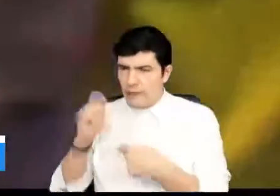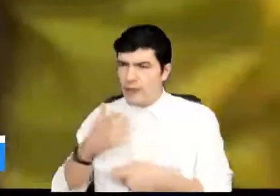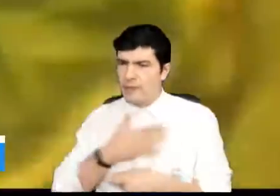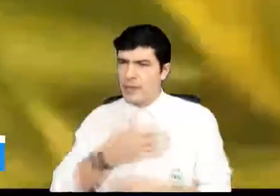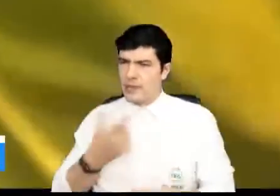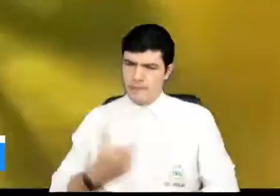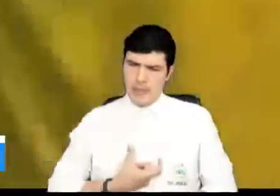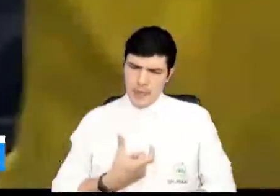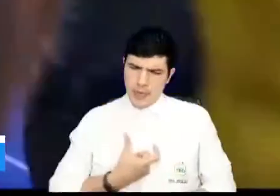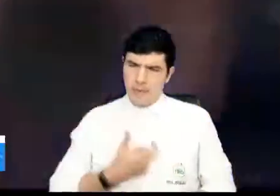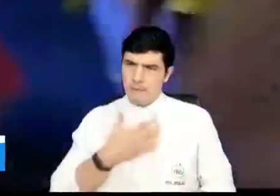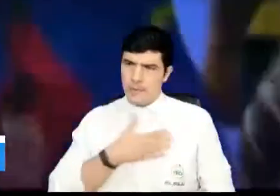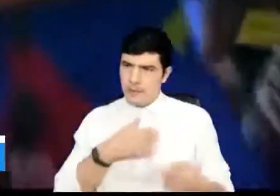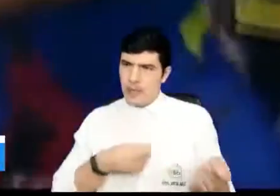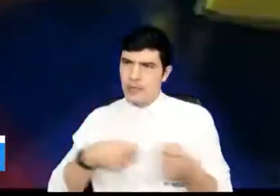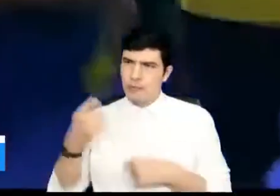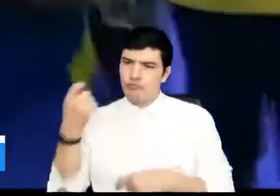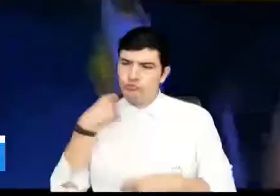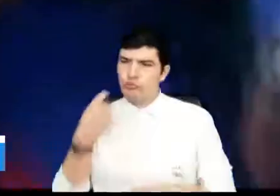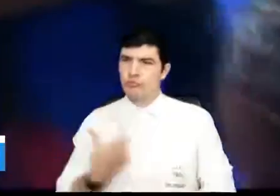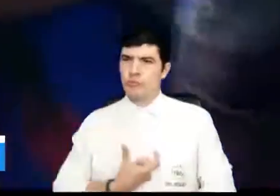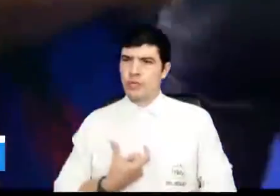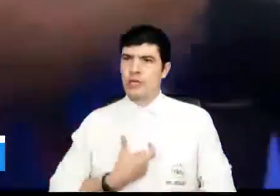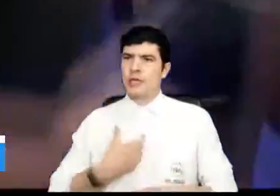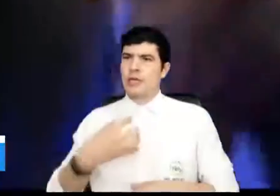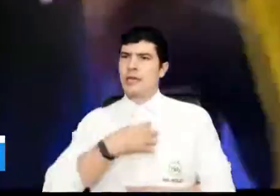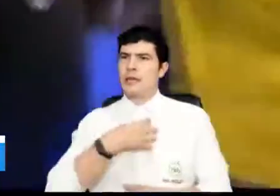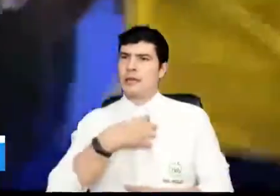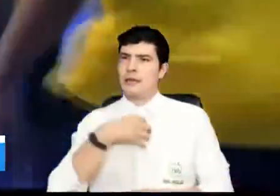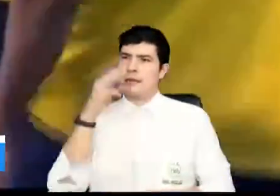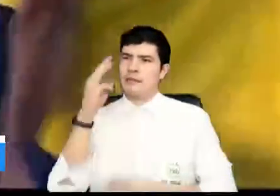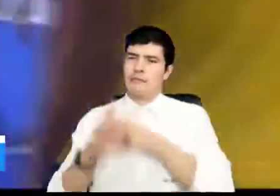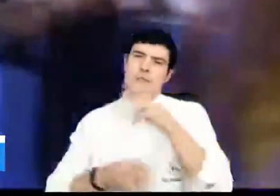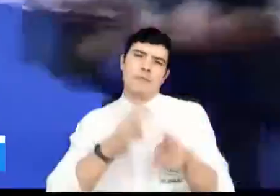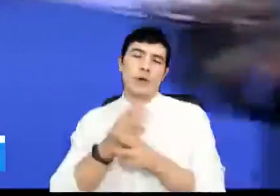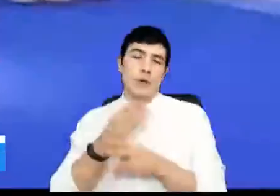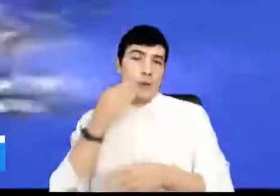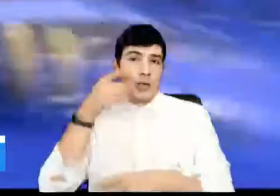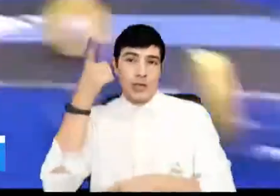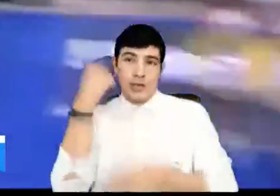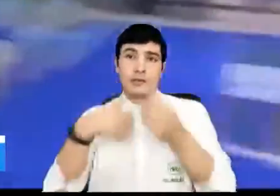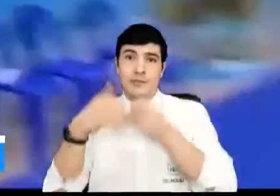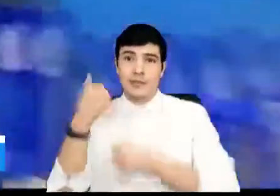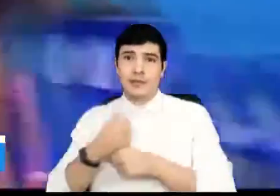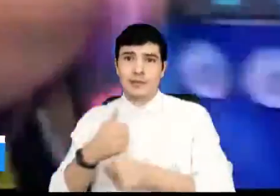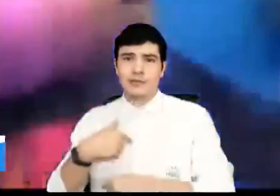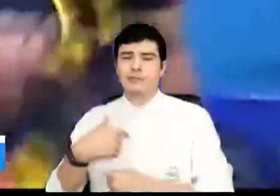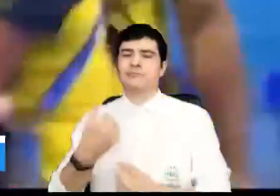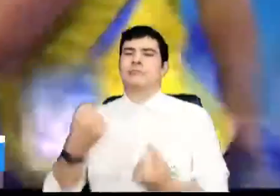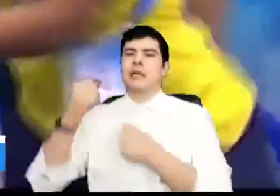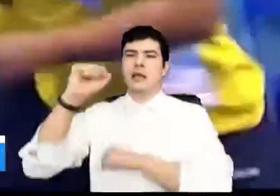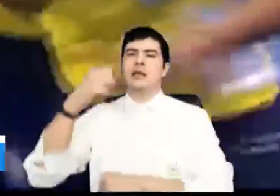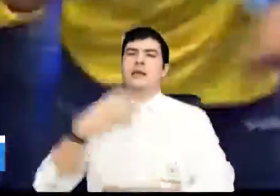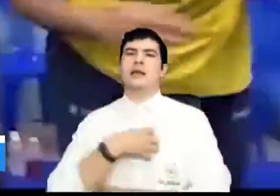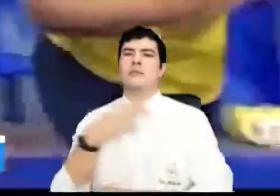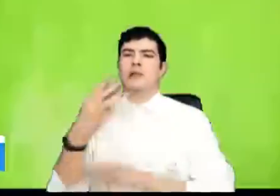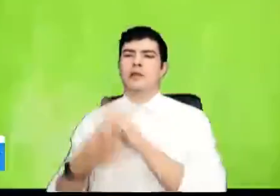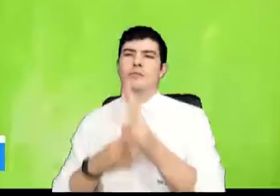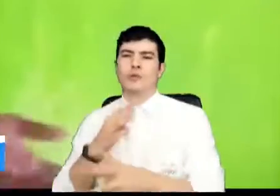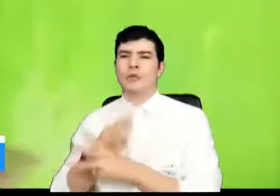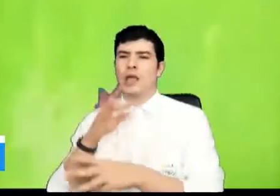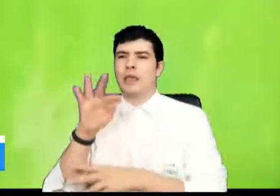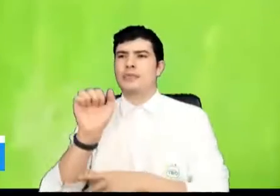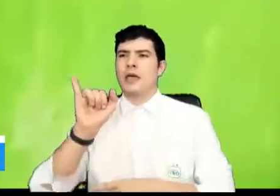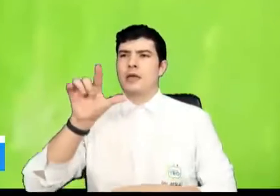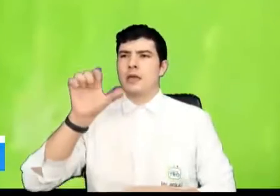cómo personas hacen esto, si realmente esas medallas para ellos no significan nada, pero para nosotros significan todo. Nosotros somos los que entrenamos, los que sabemos